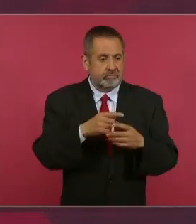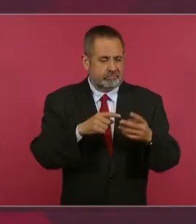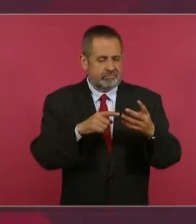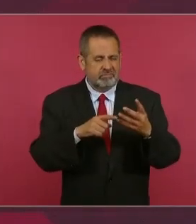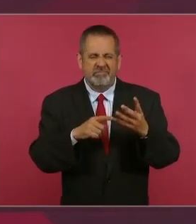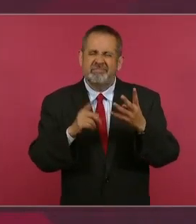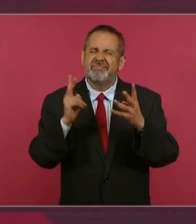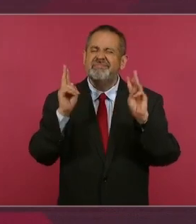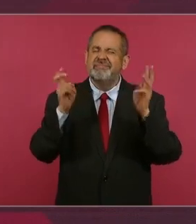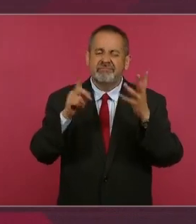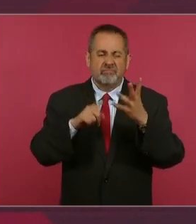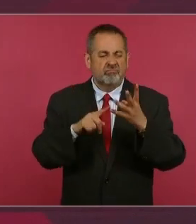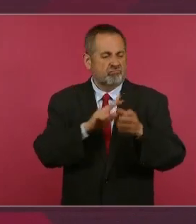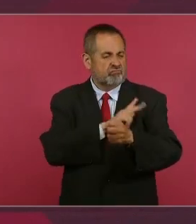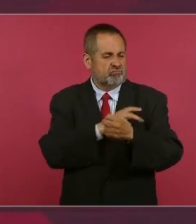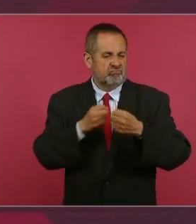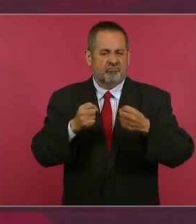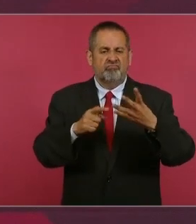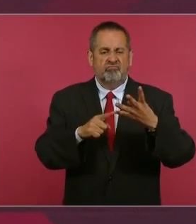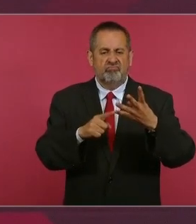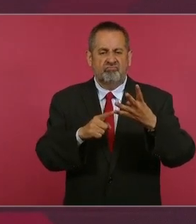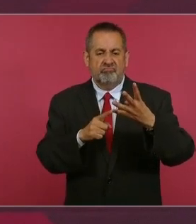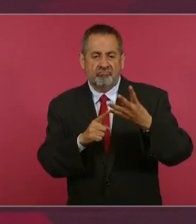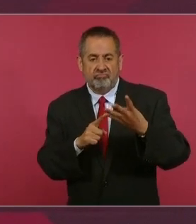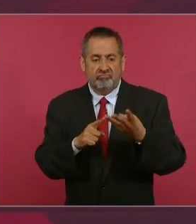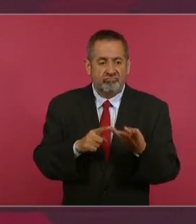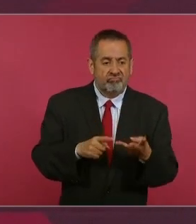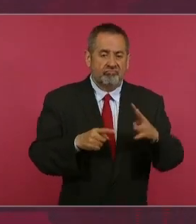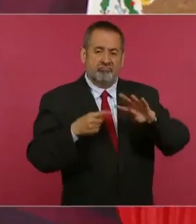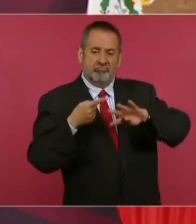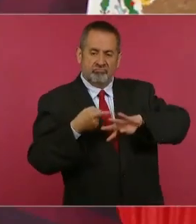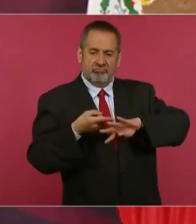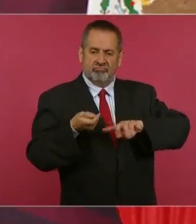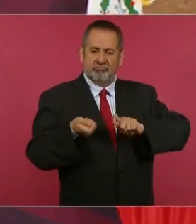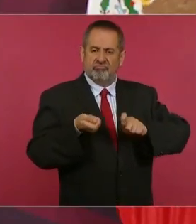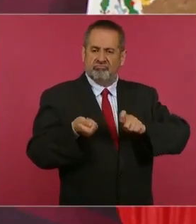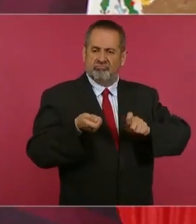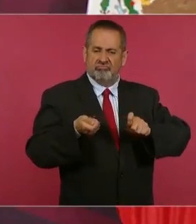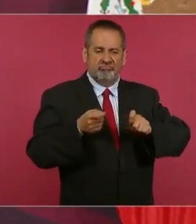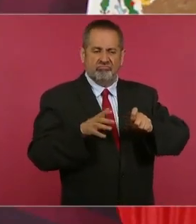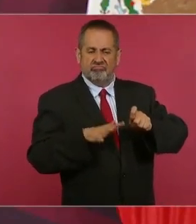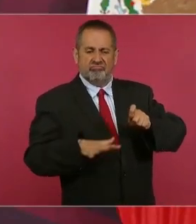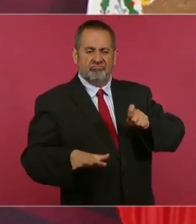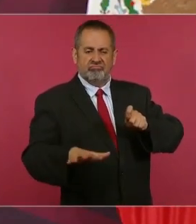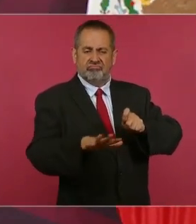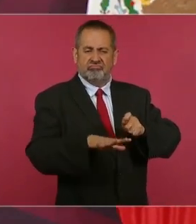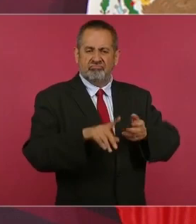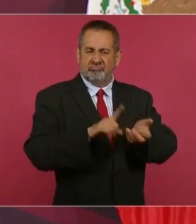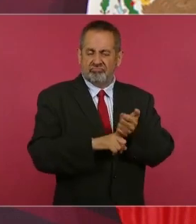poder, a veces actuaban como el primer poder.